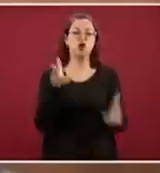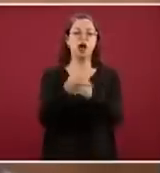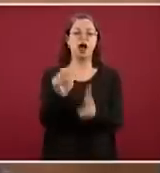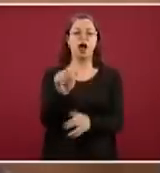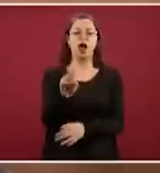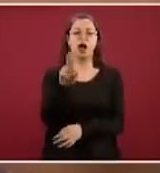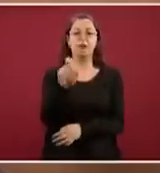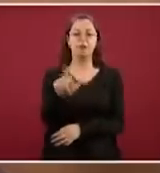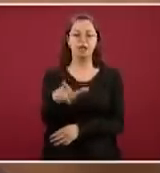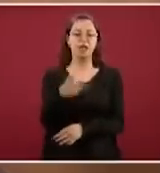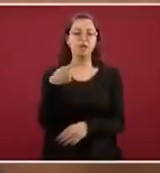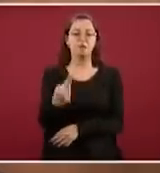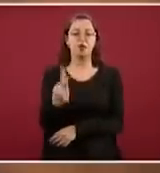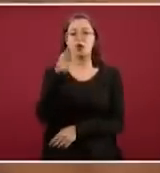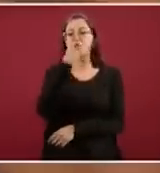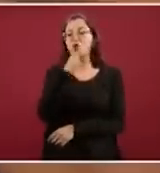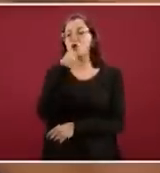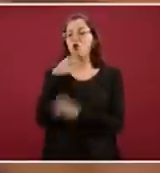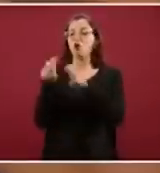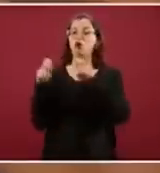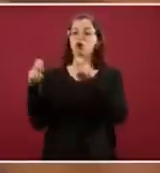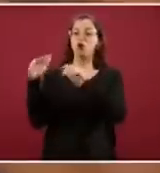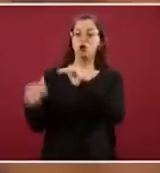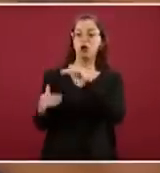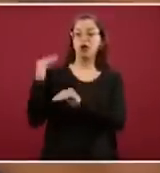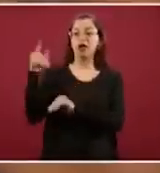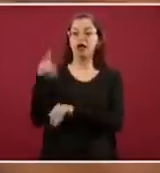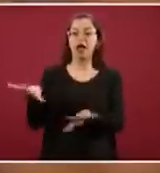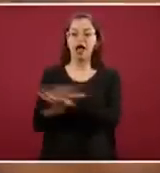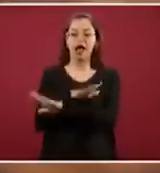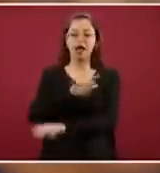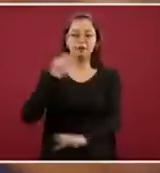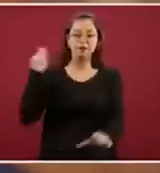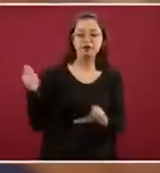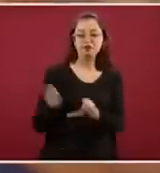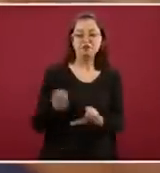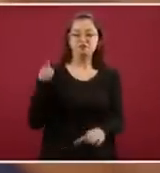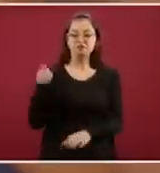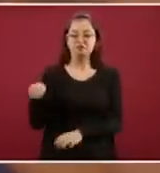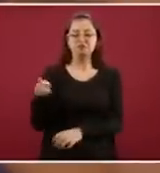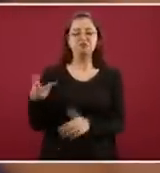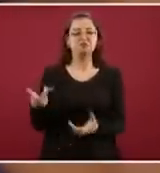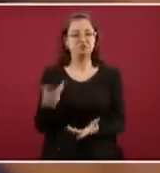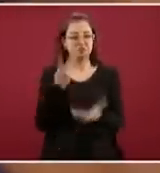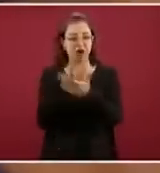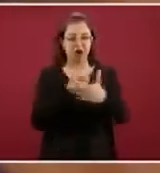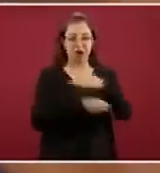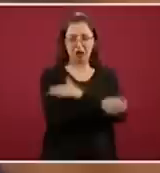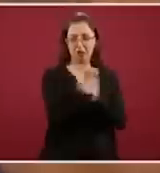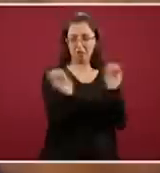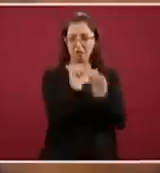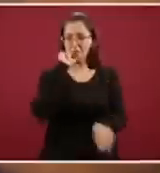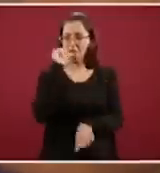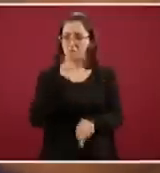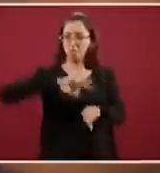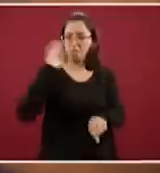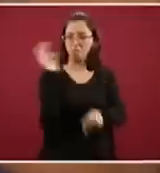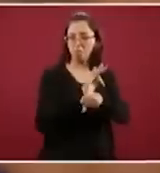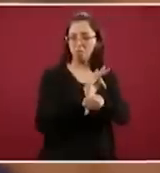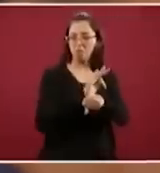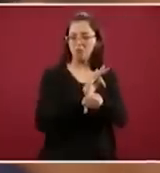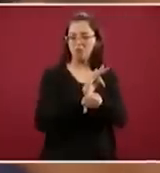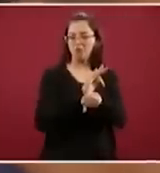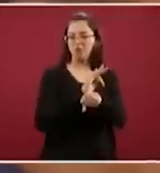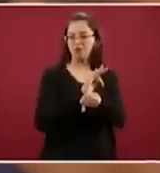Abril, pero el magistrado que dio la orden para modificar la prisión, para que no tuviera que estar en